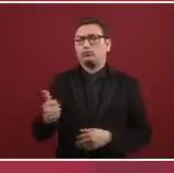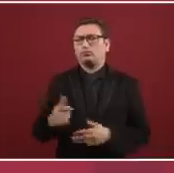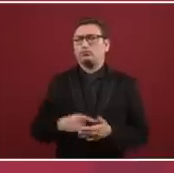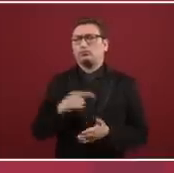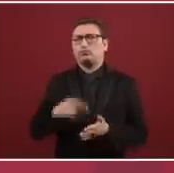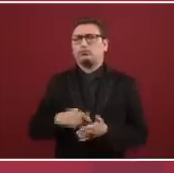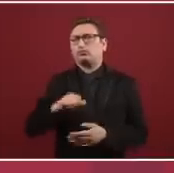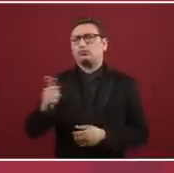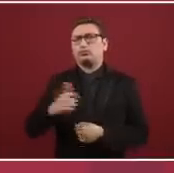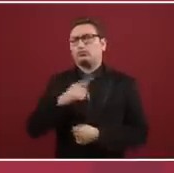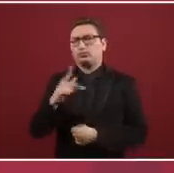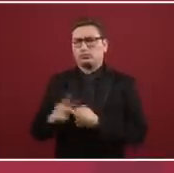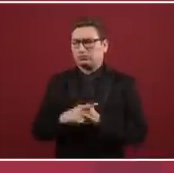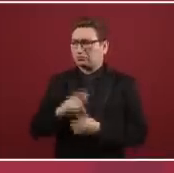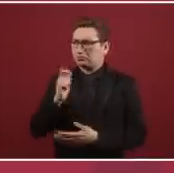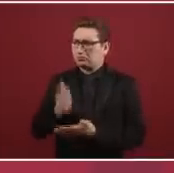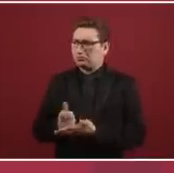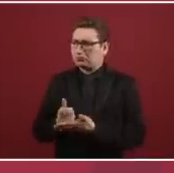otros países.